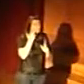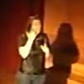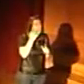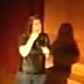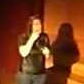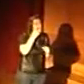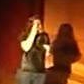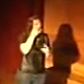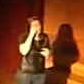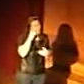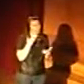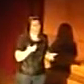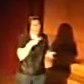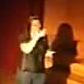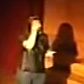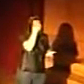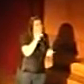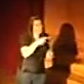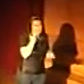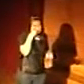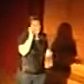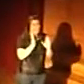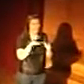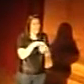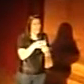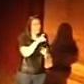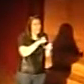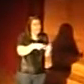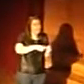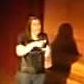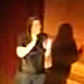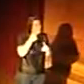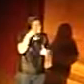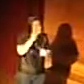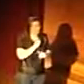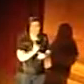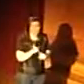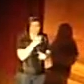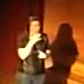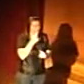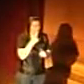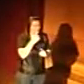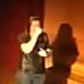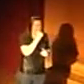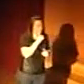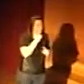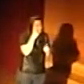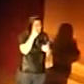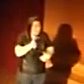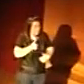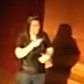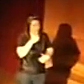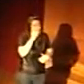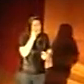quién puede ser esta reina y no sabemos A qué época pertenecen estos personajes puesto que tienen unos vestidos anacrónicos pero que desde luego ha de